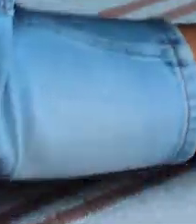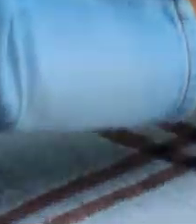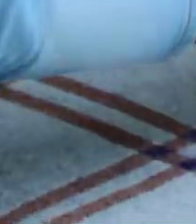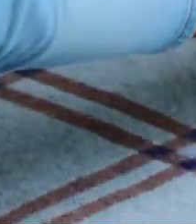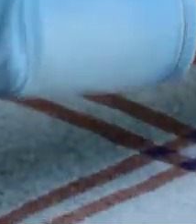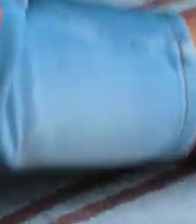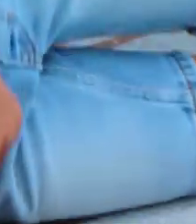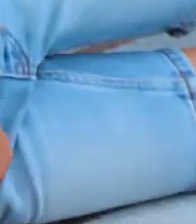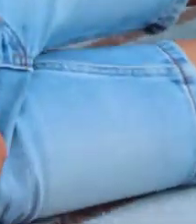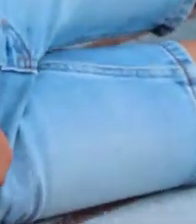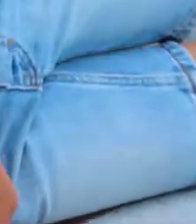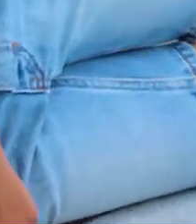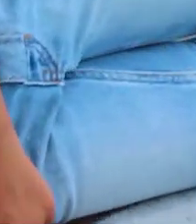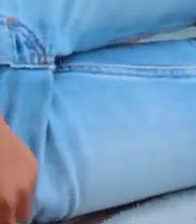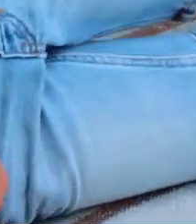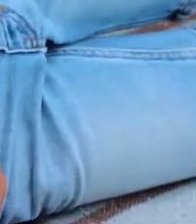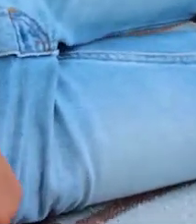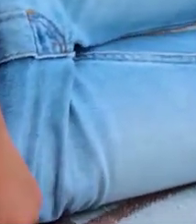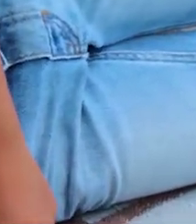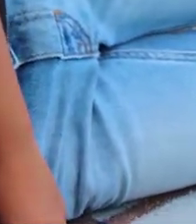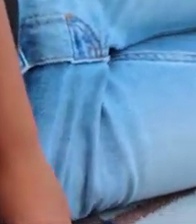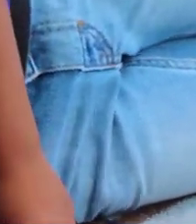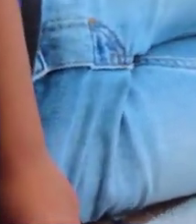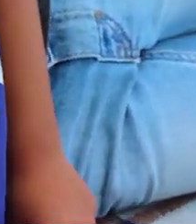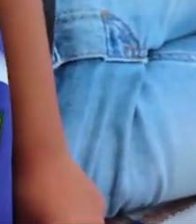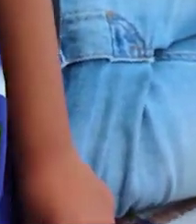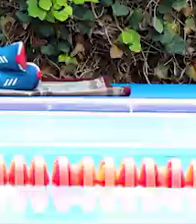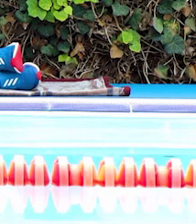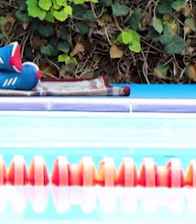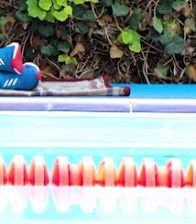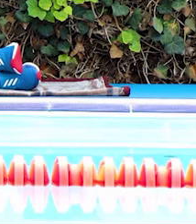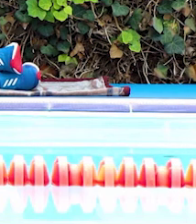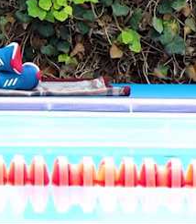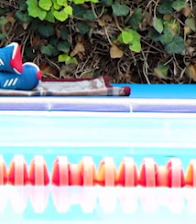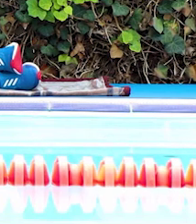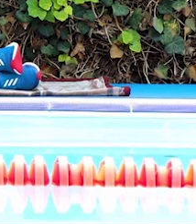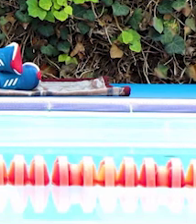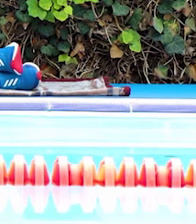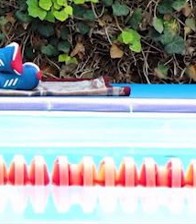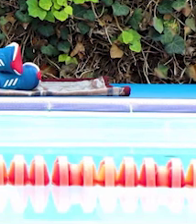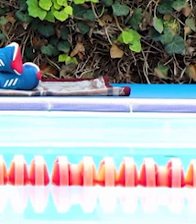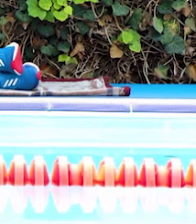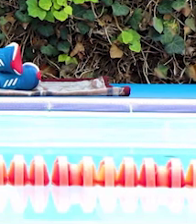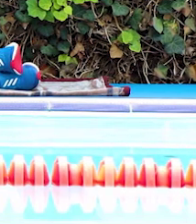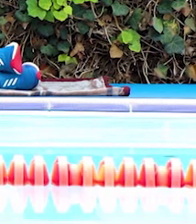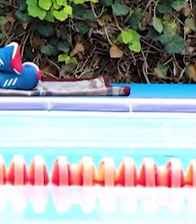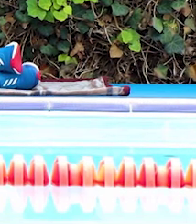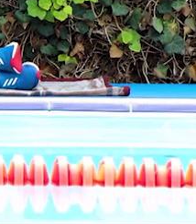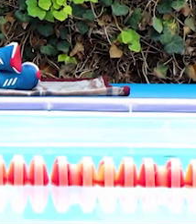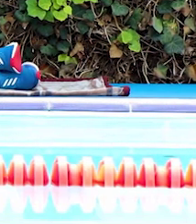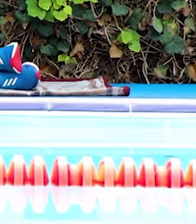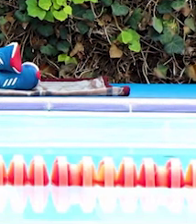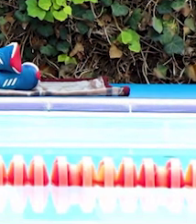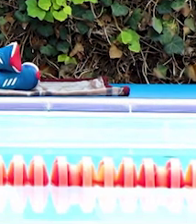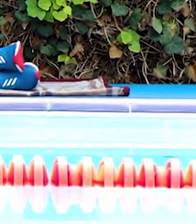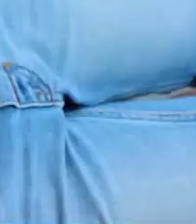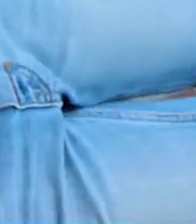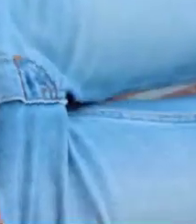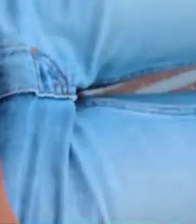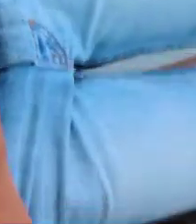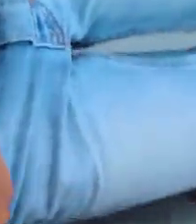1, 2, 3. Respiramos, exhalamos, respiramos, exhalamos.